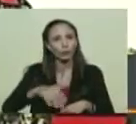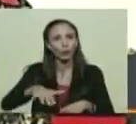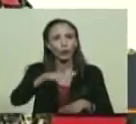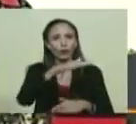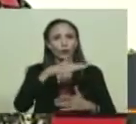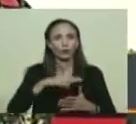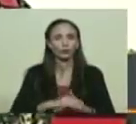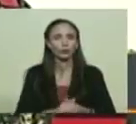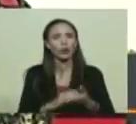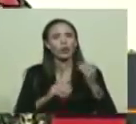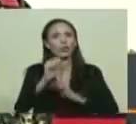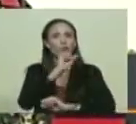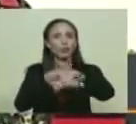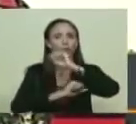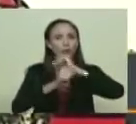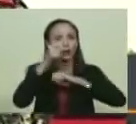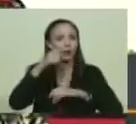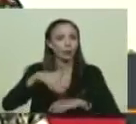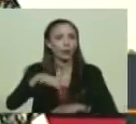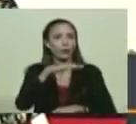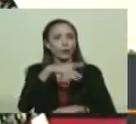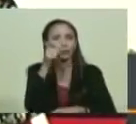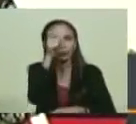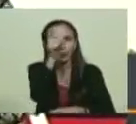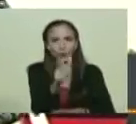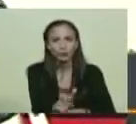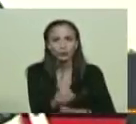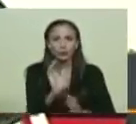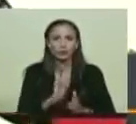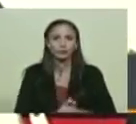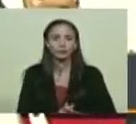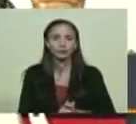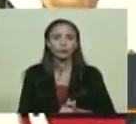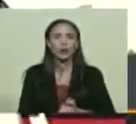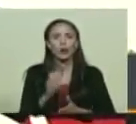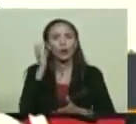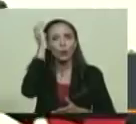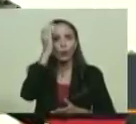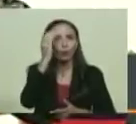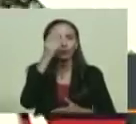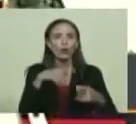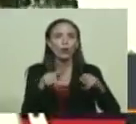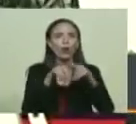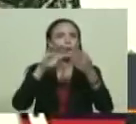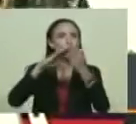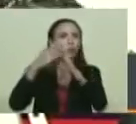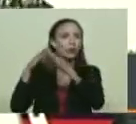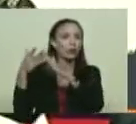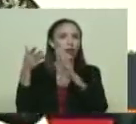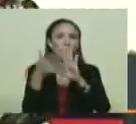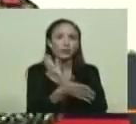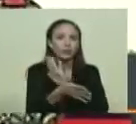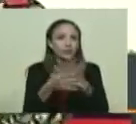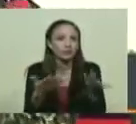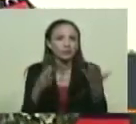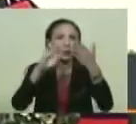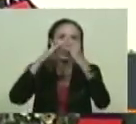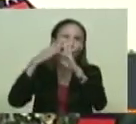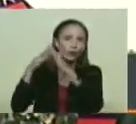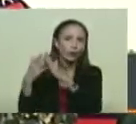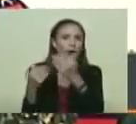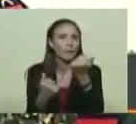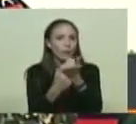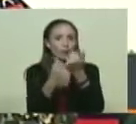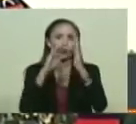para la seguridad ciudadana, una policía con un concepto comunitario, comunal,